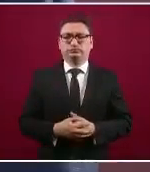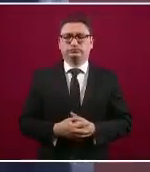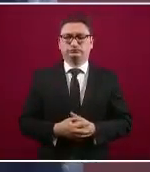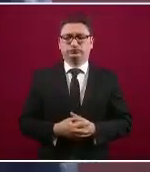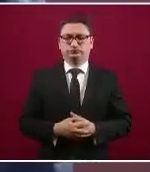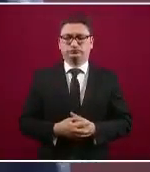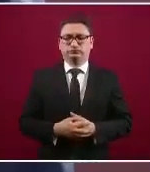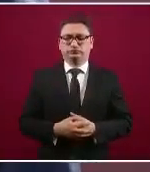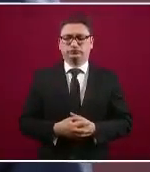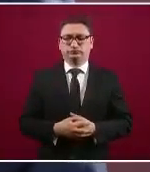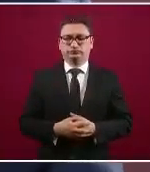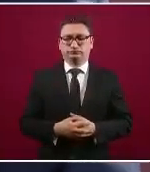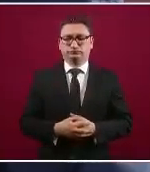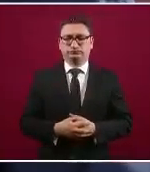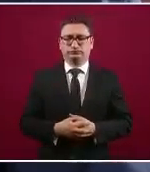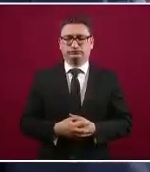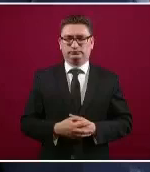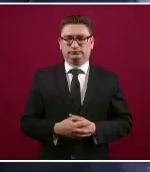para algo que es